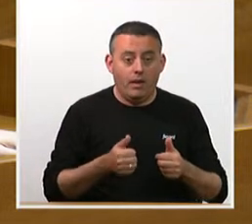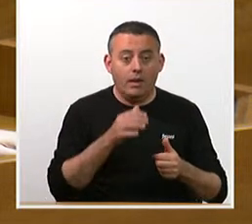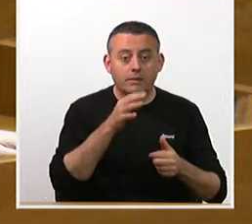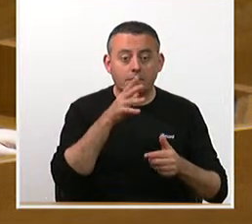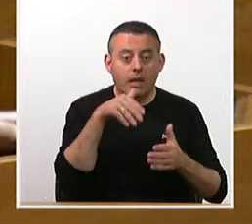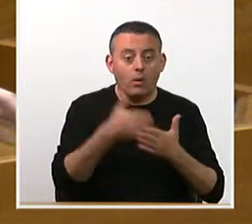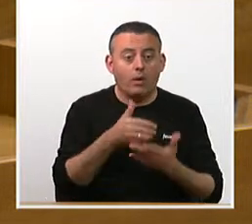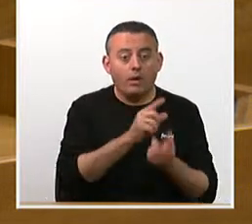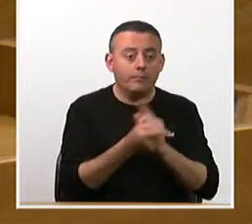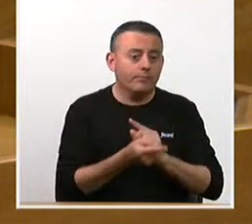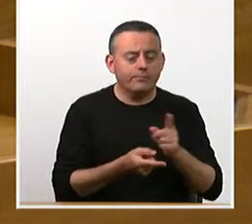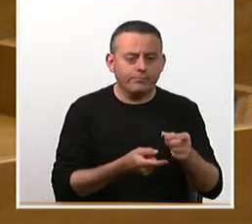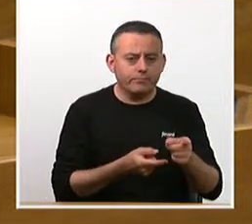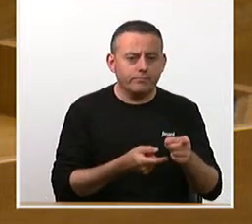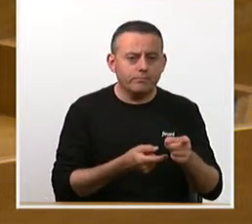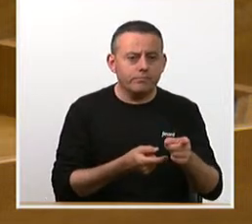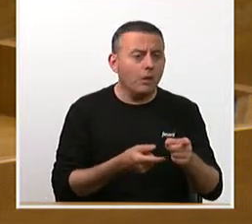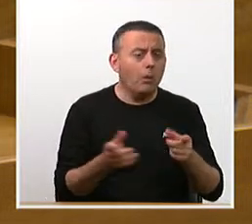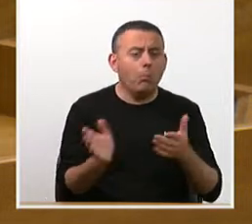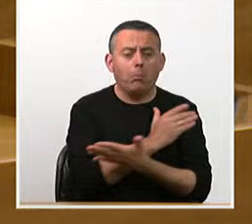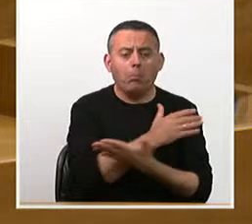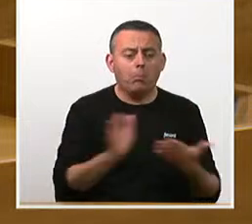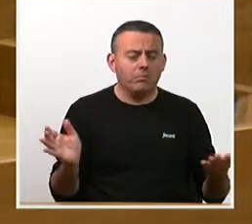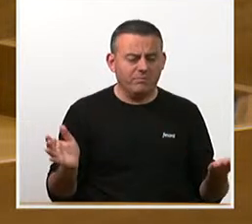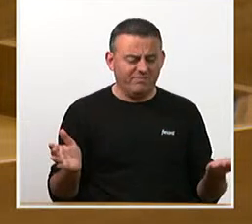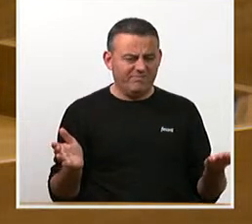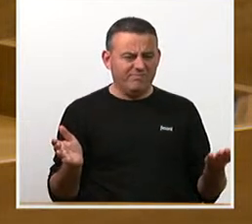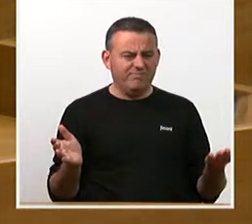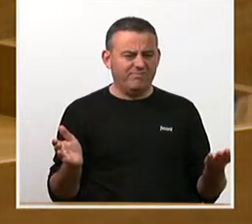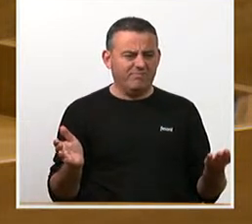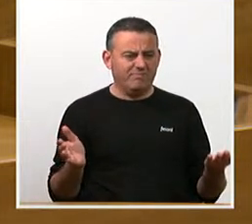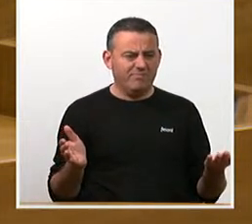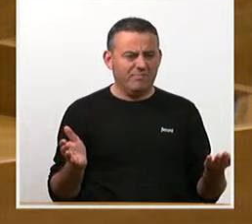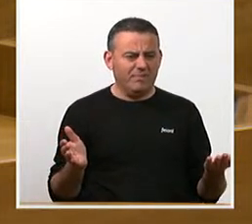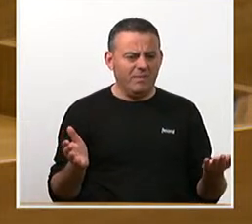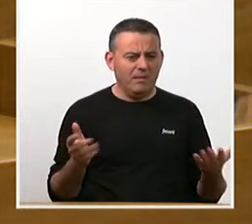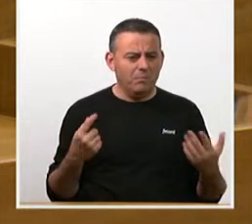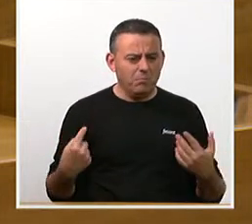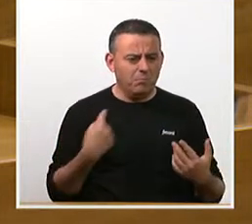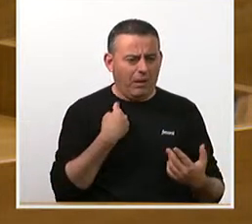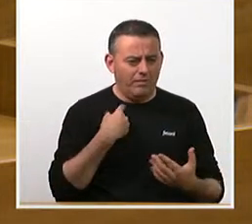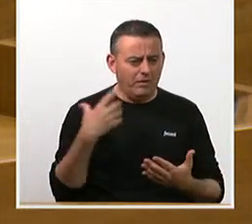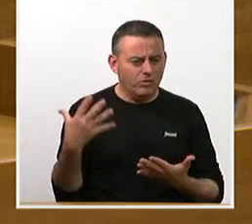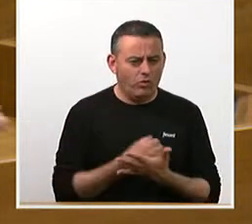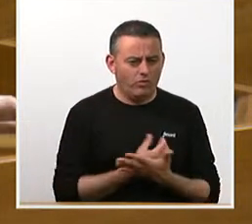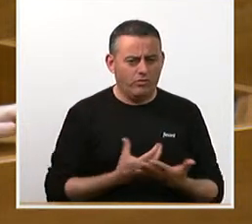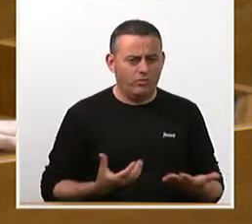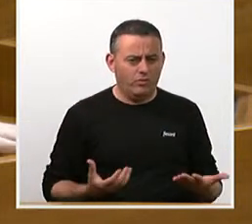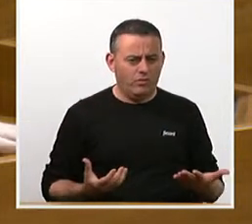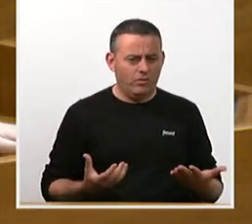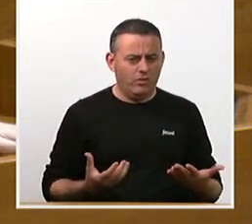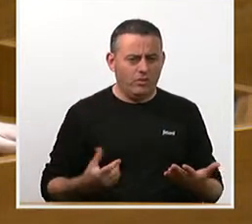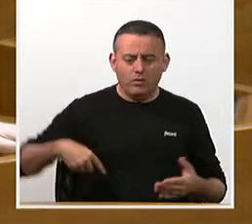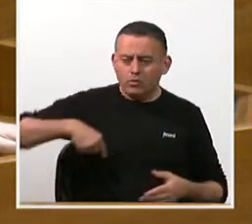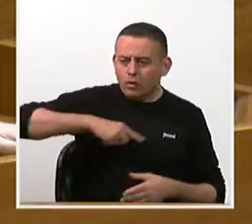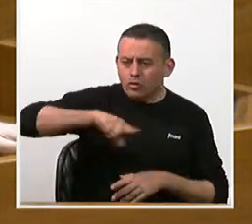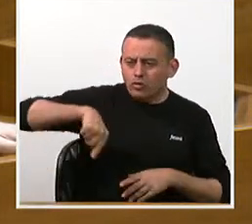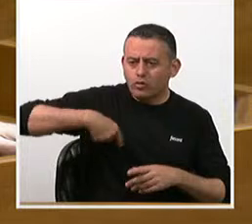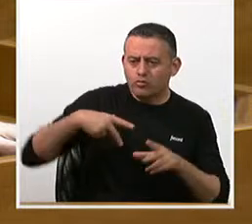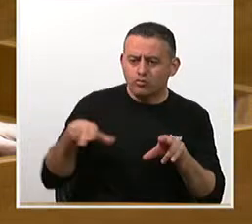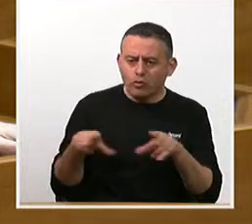que en dos que que a recordar consensos de la